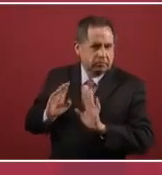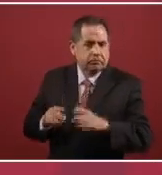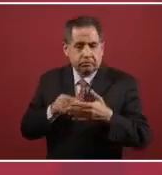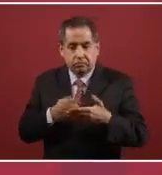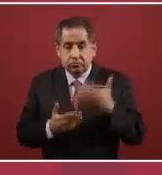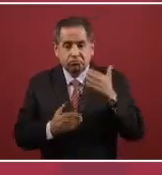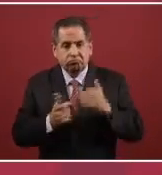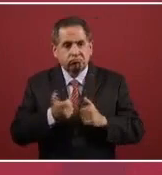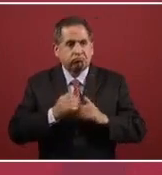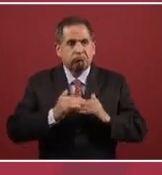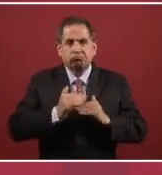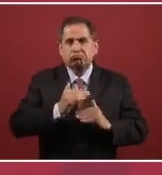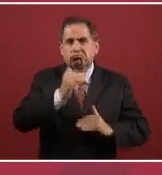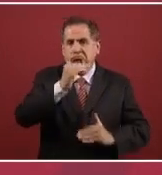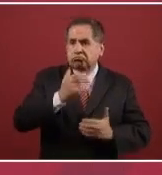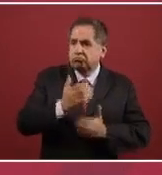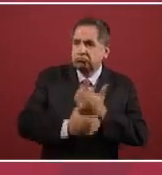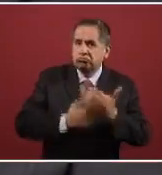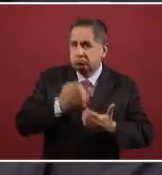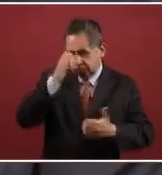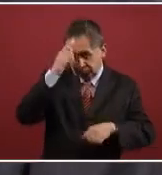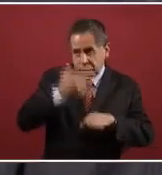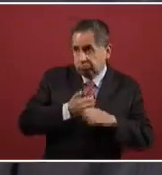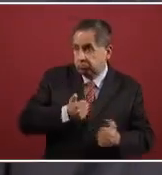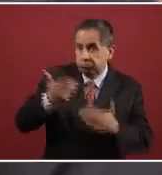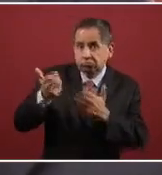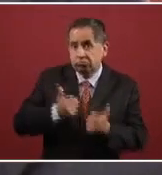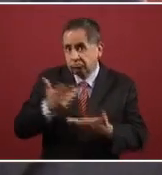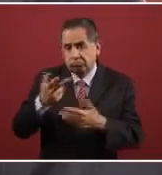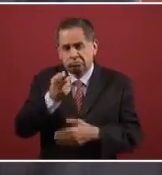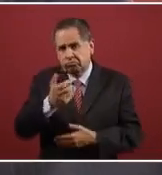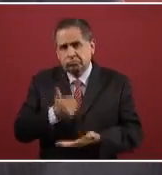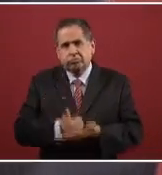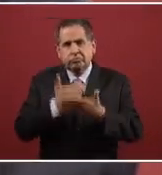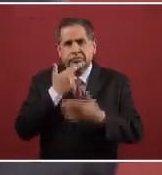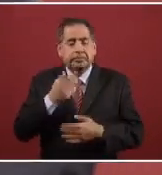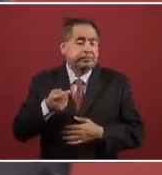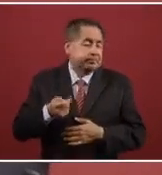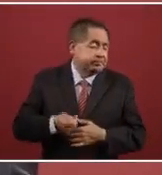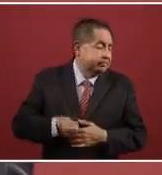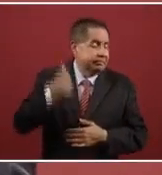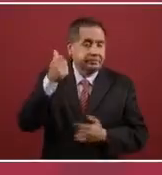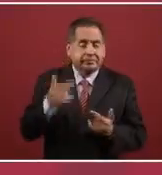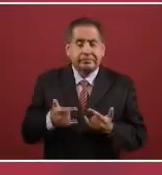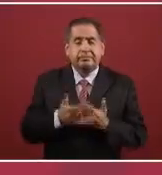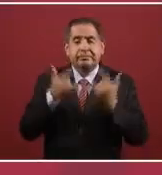Está creciendo el comercio exterior, esto nos ayuda.